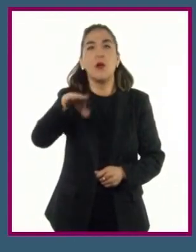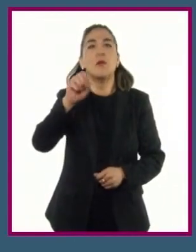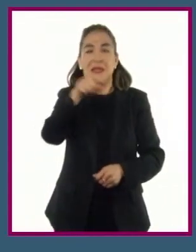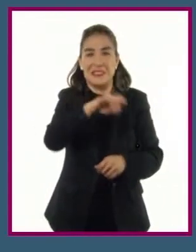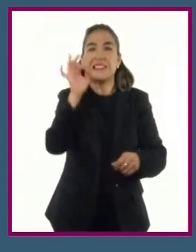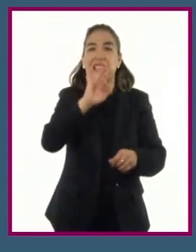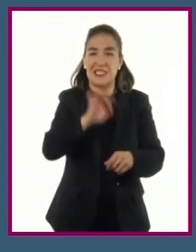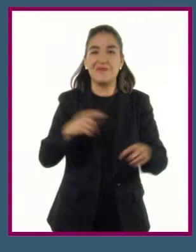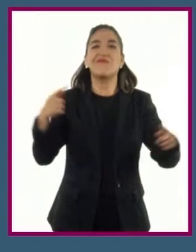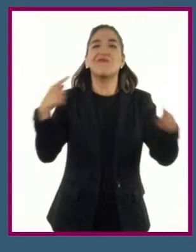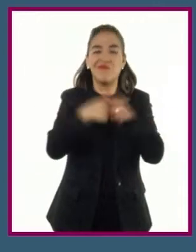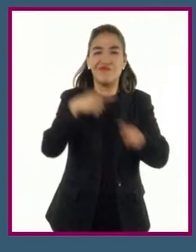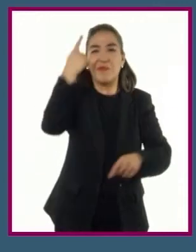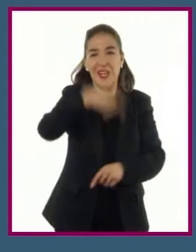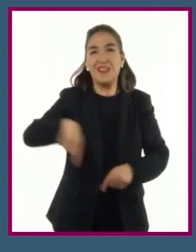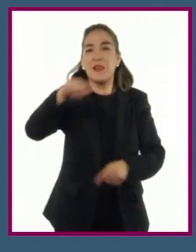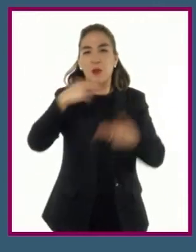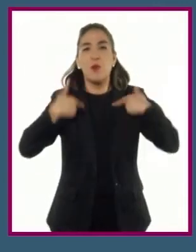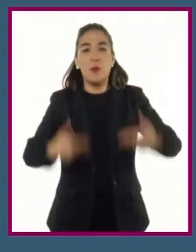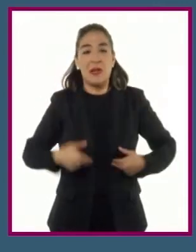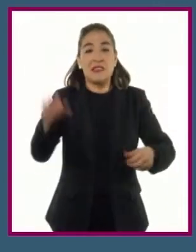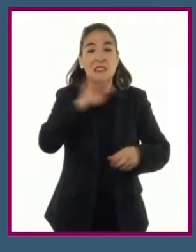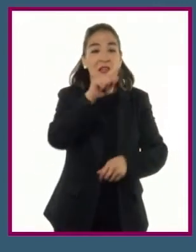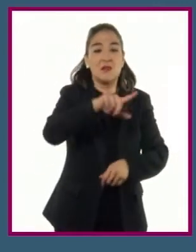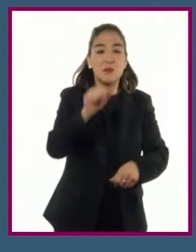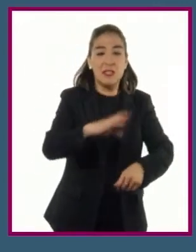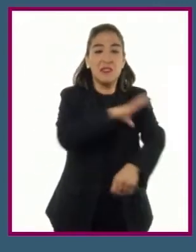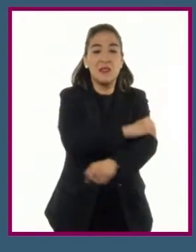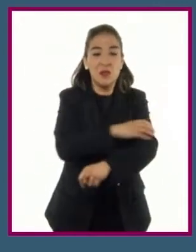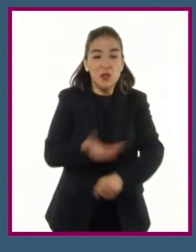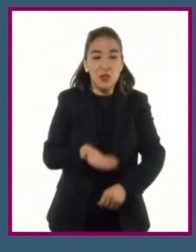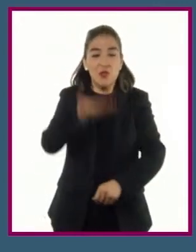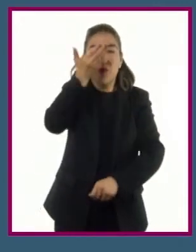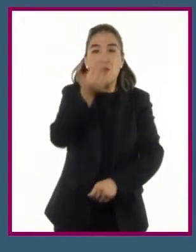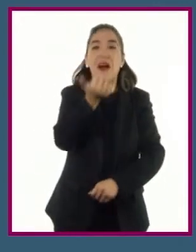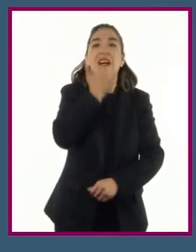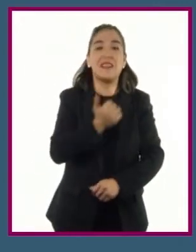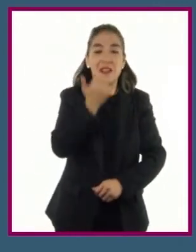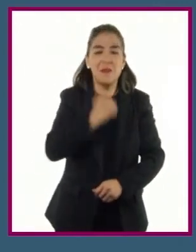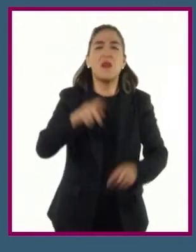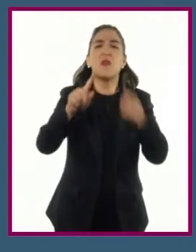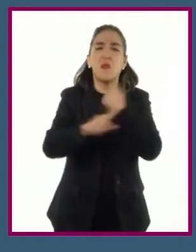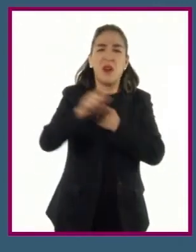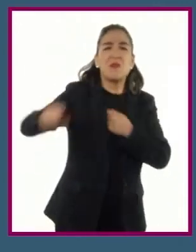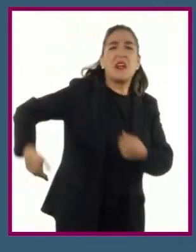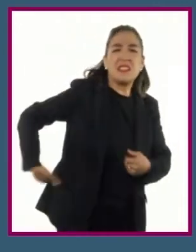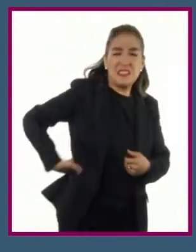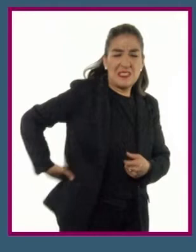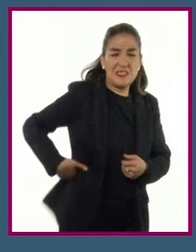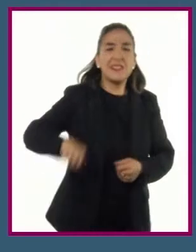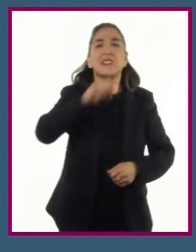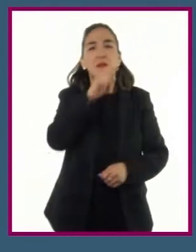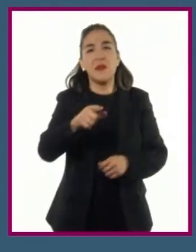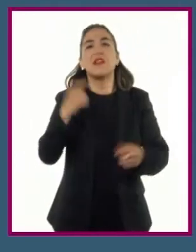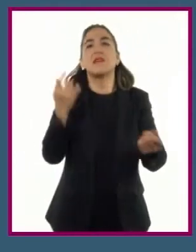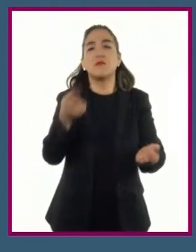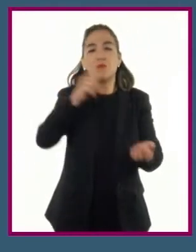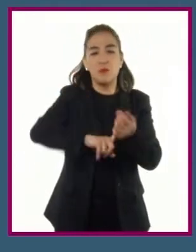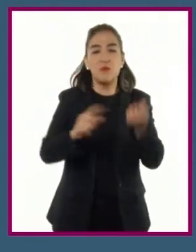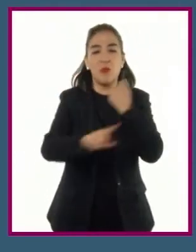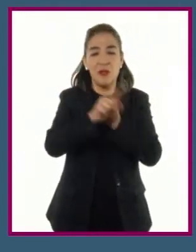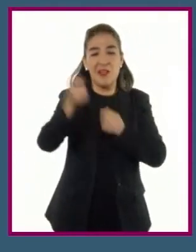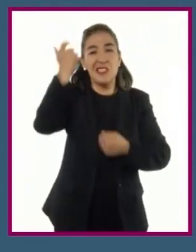altas concentraciones puede causar hipertensión, anemia, problemas renales y en ocasiones problemas